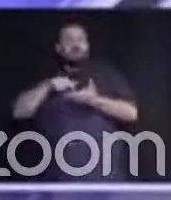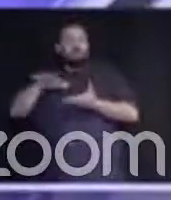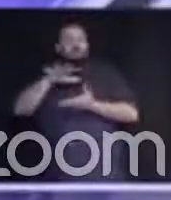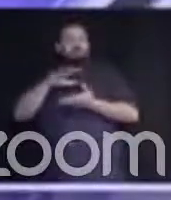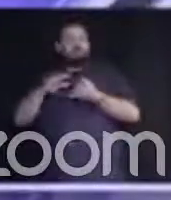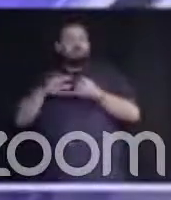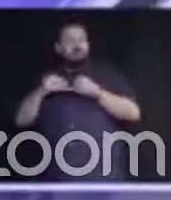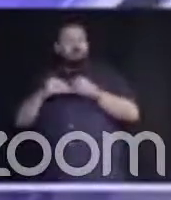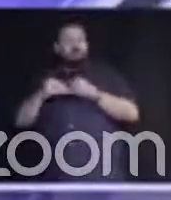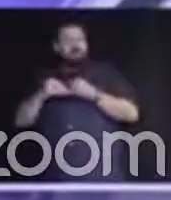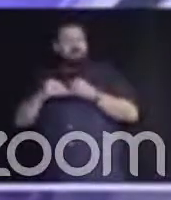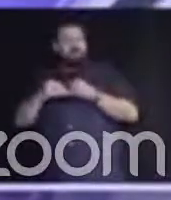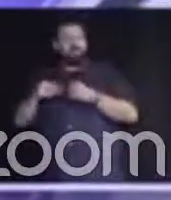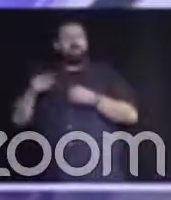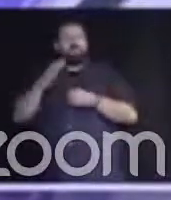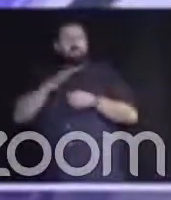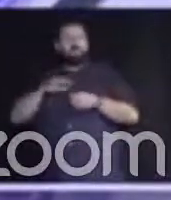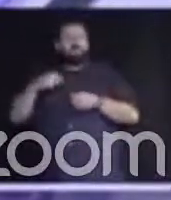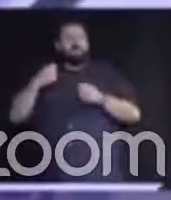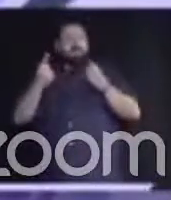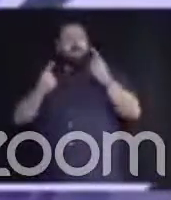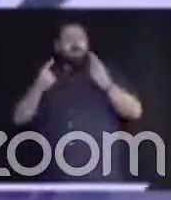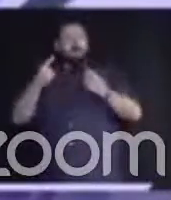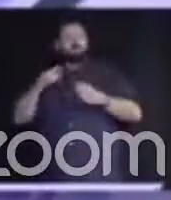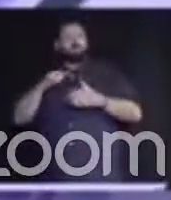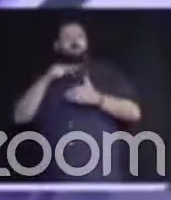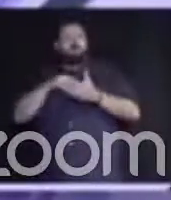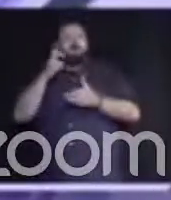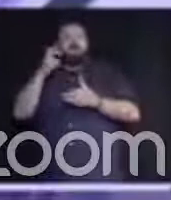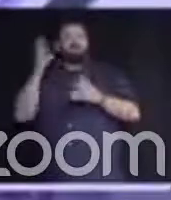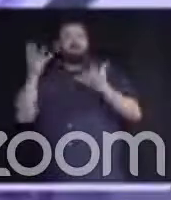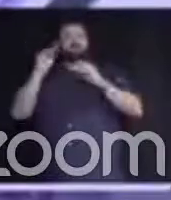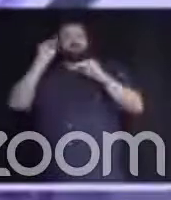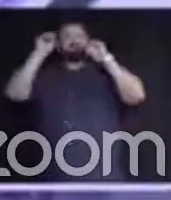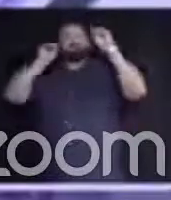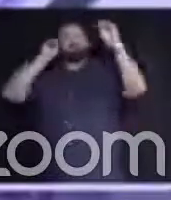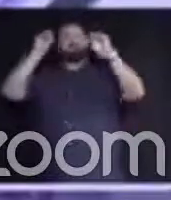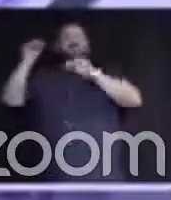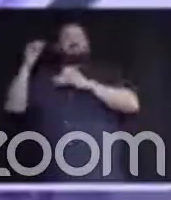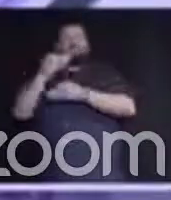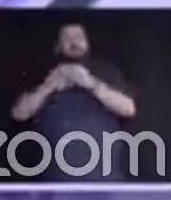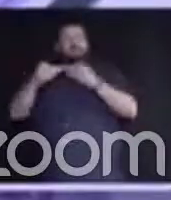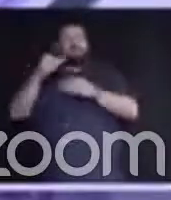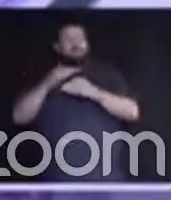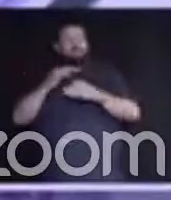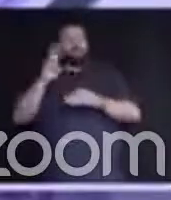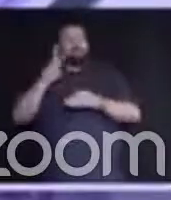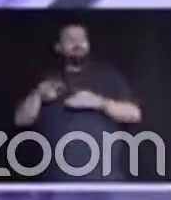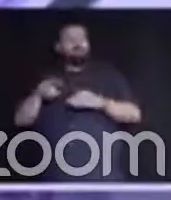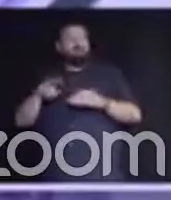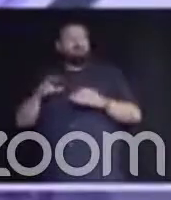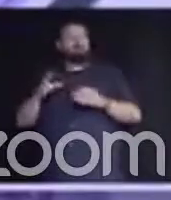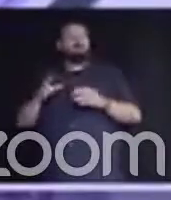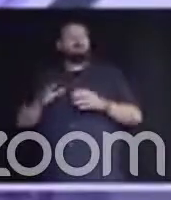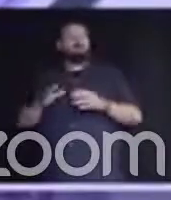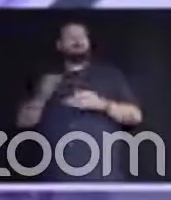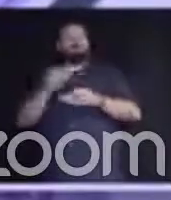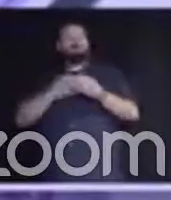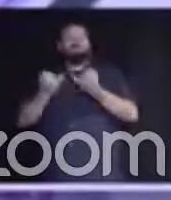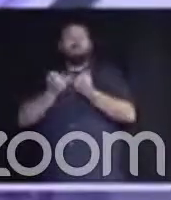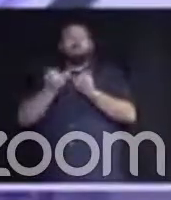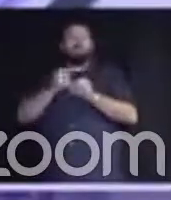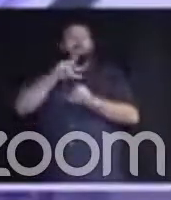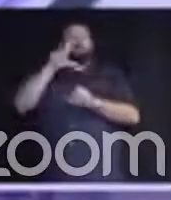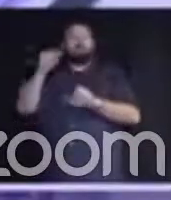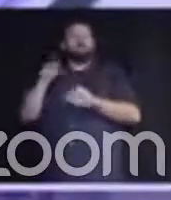Miami. Y esa, en algunos lugares vamos a estar haciendo estas piezas de la fundación y después las vamos a